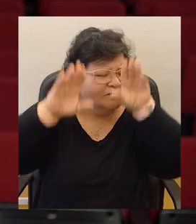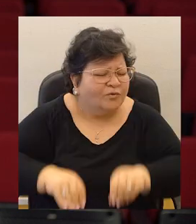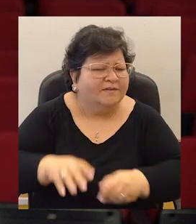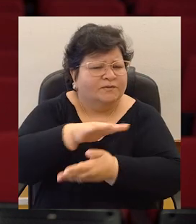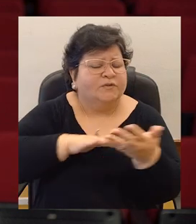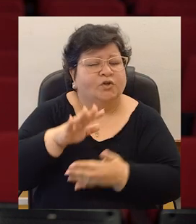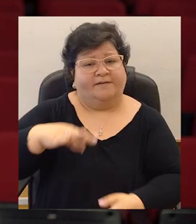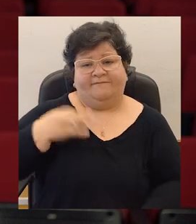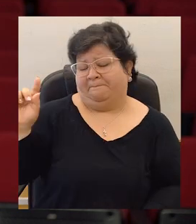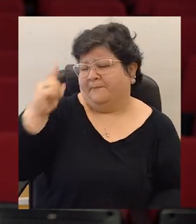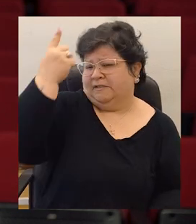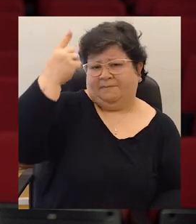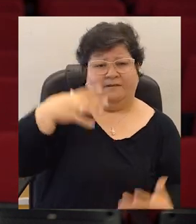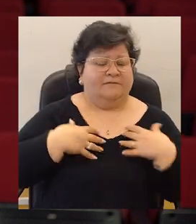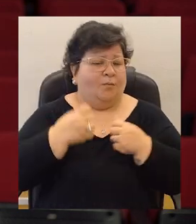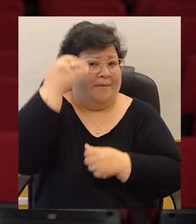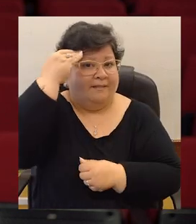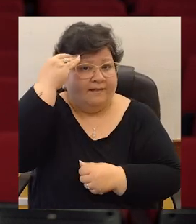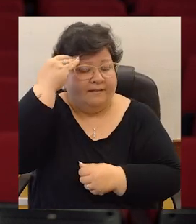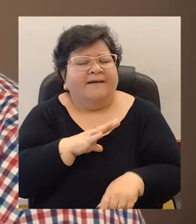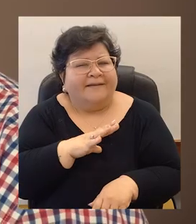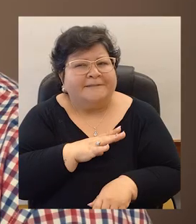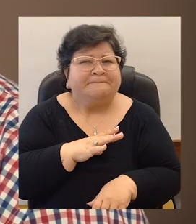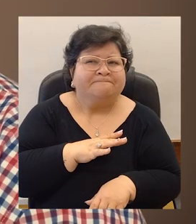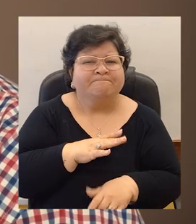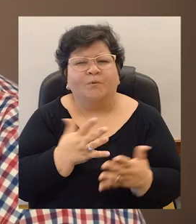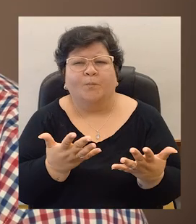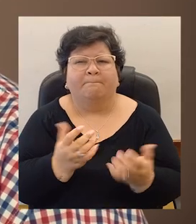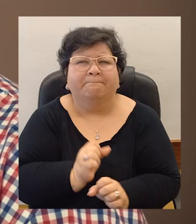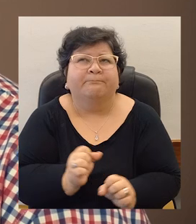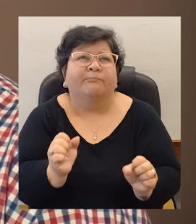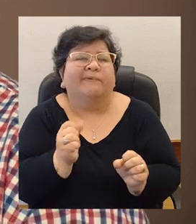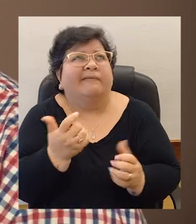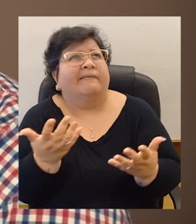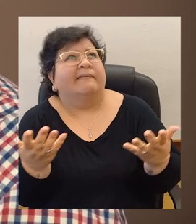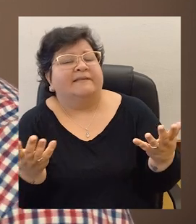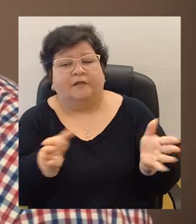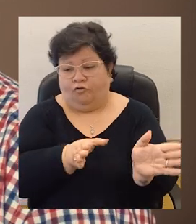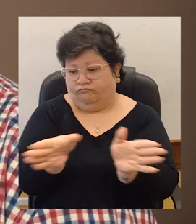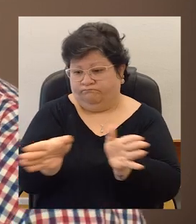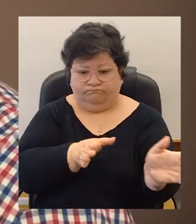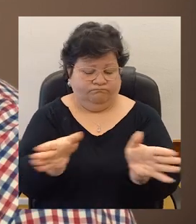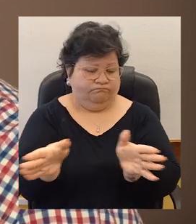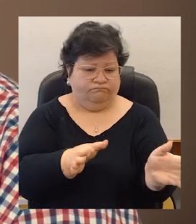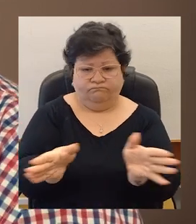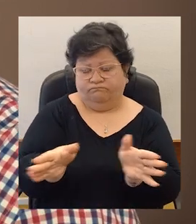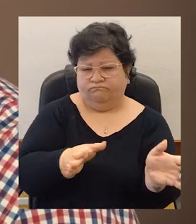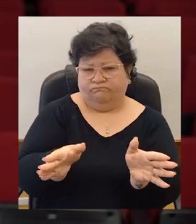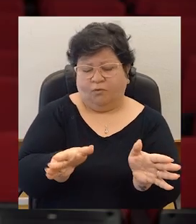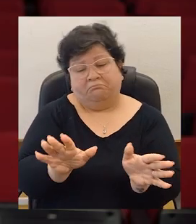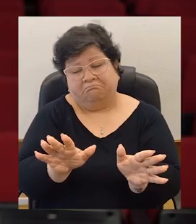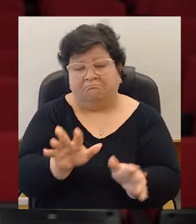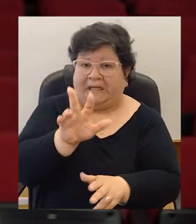principalmente nuestra salud mental a uno podría pensar bueno tiene dos vertientes este asunto tres